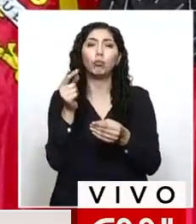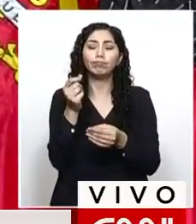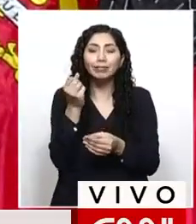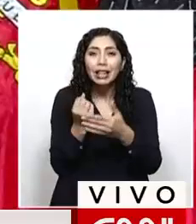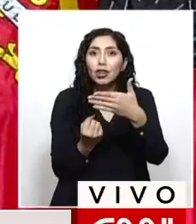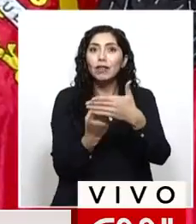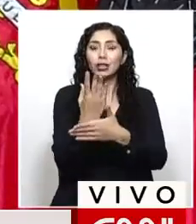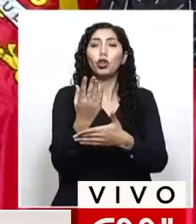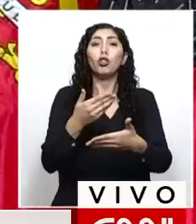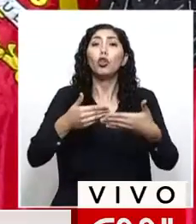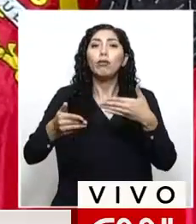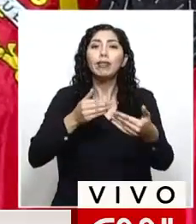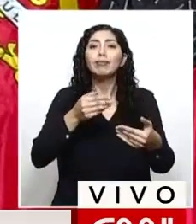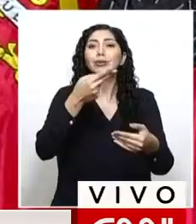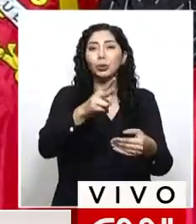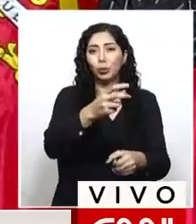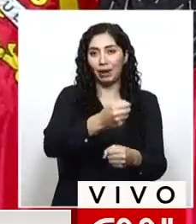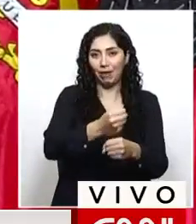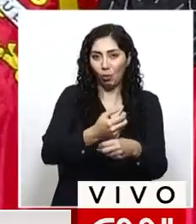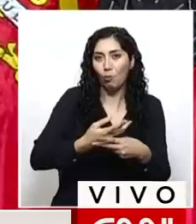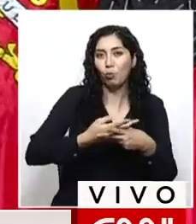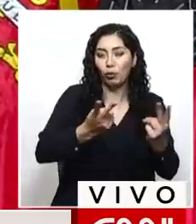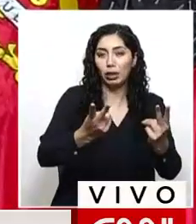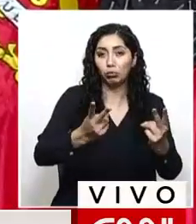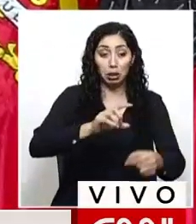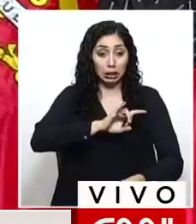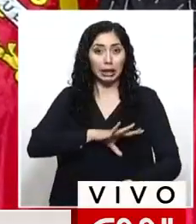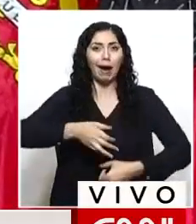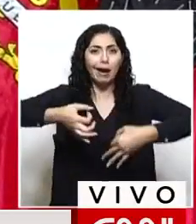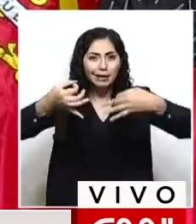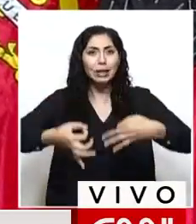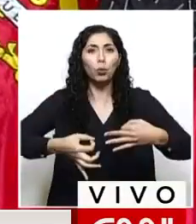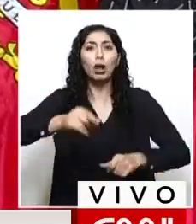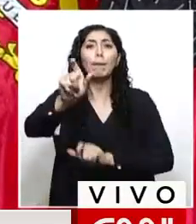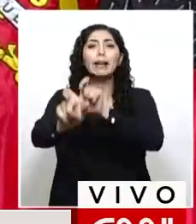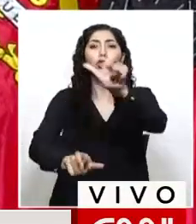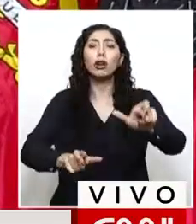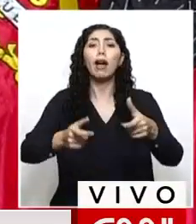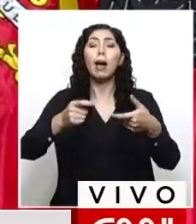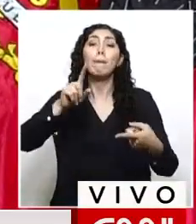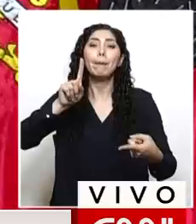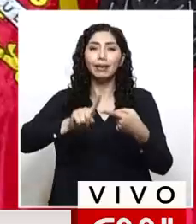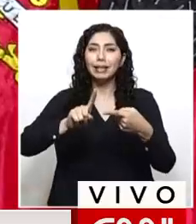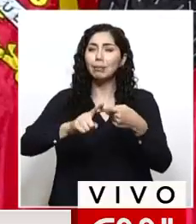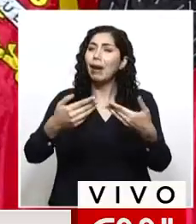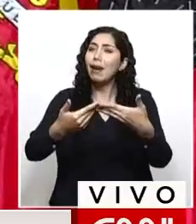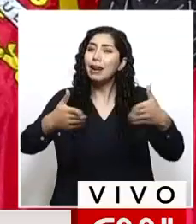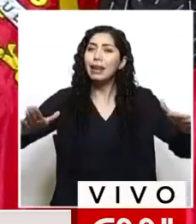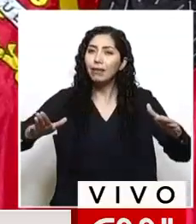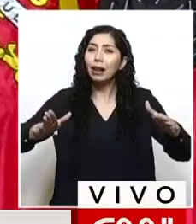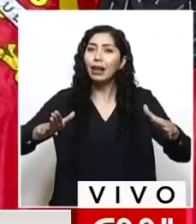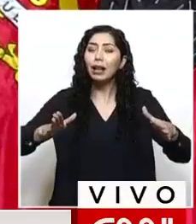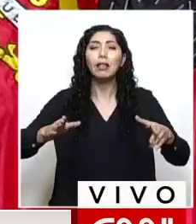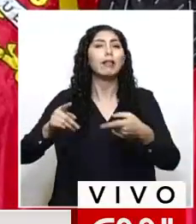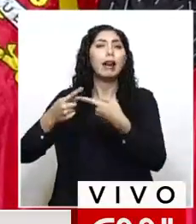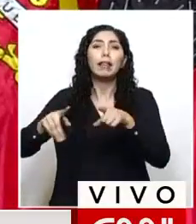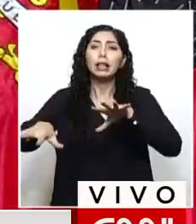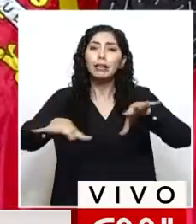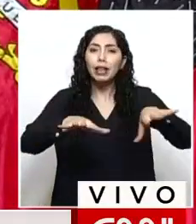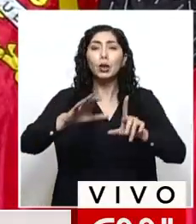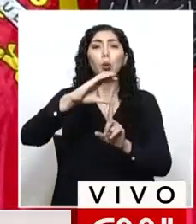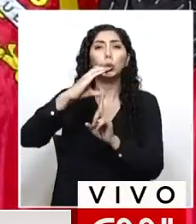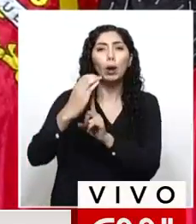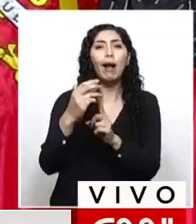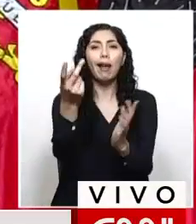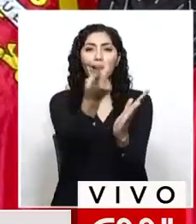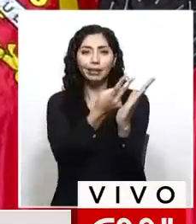público. Un Chile que asegura a las personas participar libremente en la vida cultural y artística, valorando además nuestra